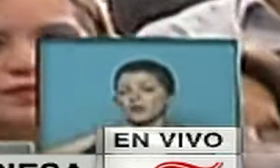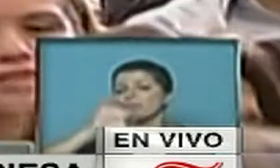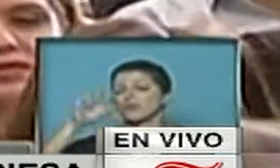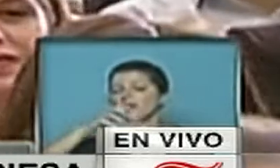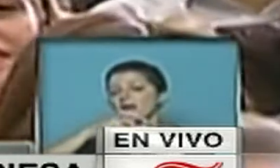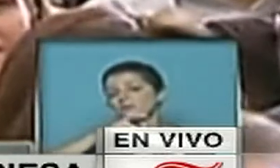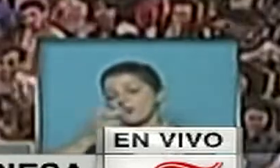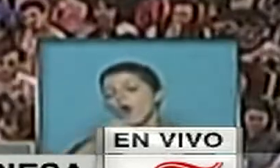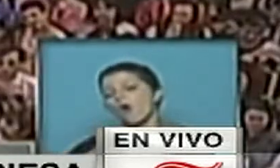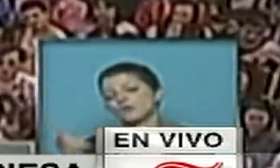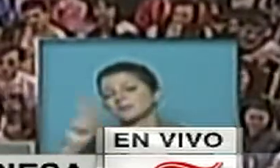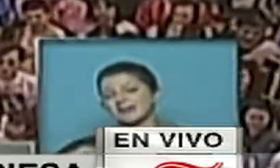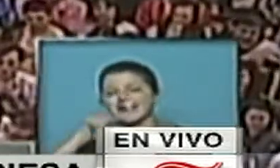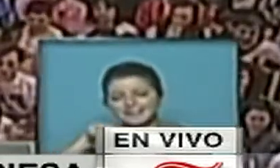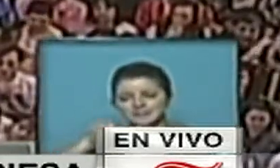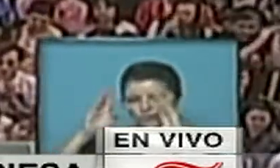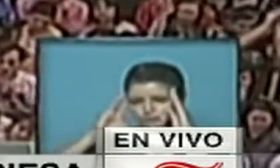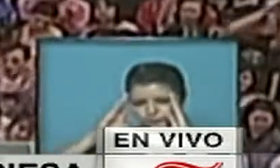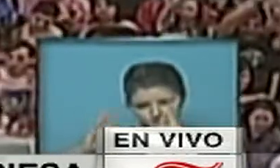dólares.